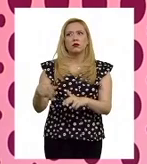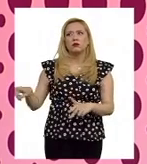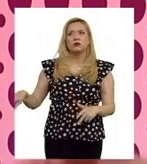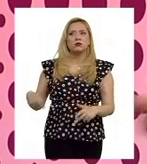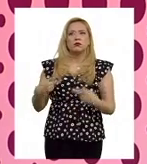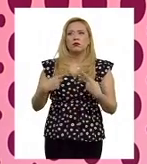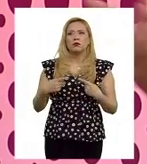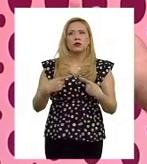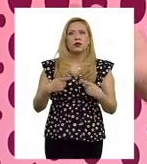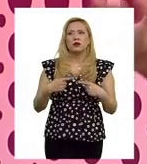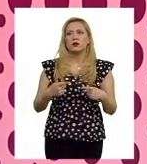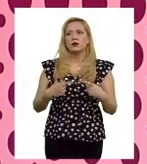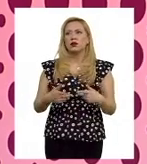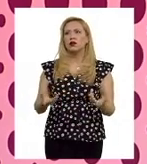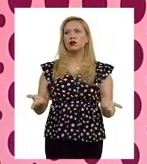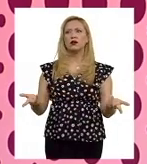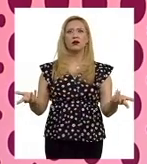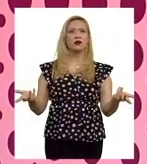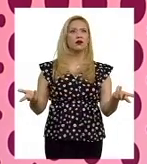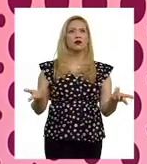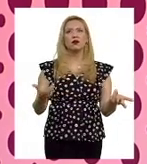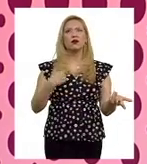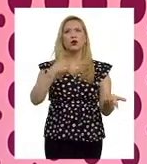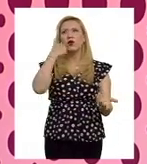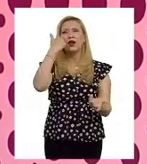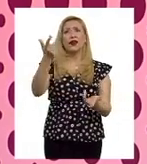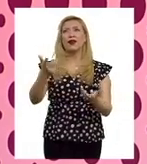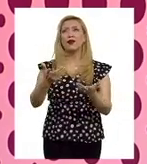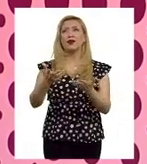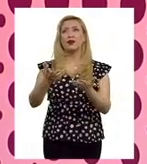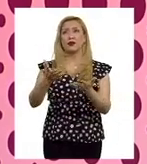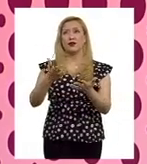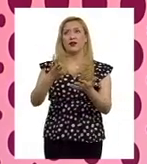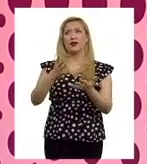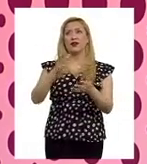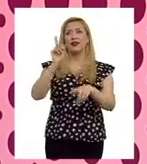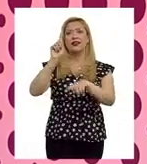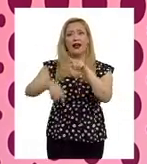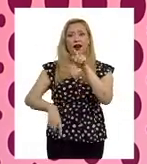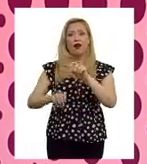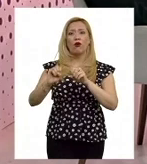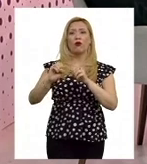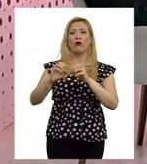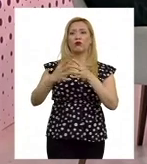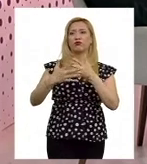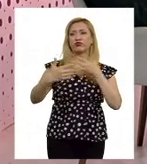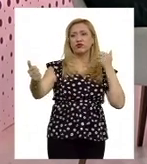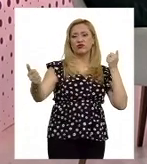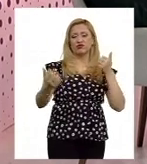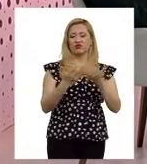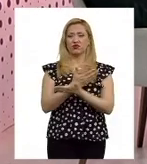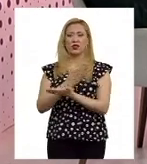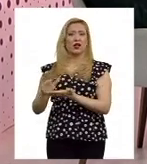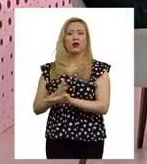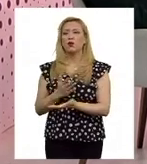que dividir y separar, pero si las políticas y la planeación no toman en cuenta